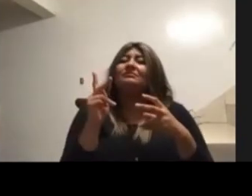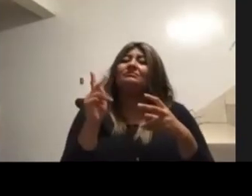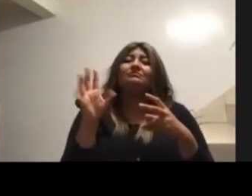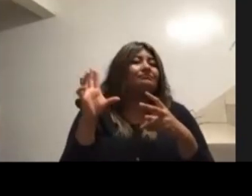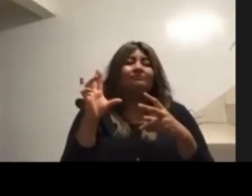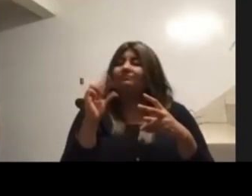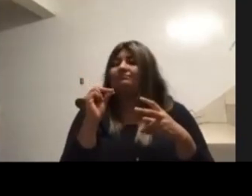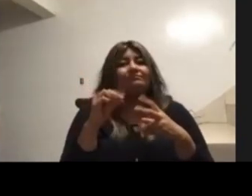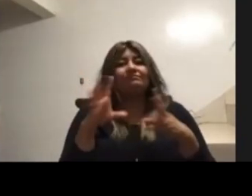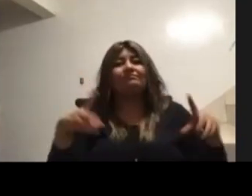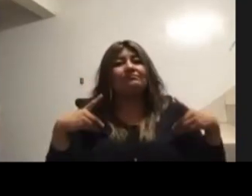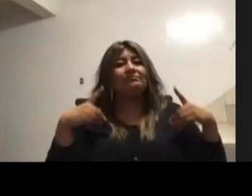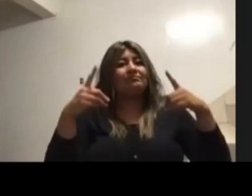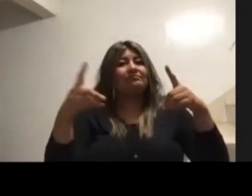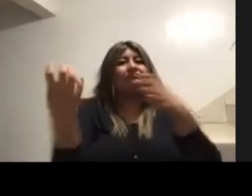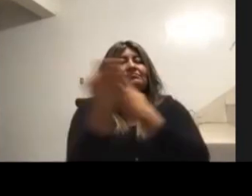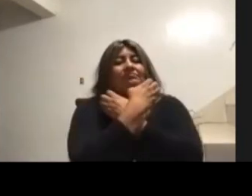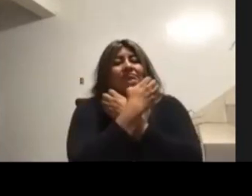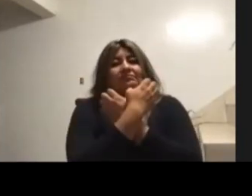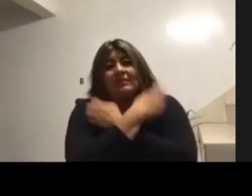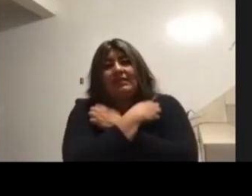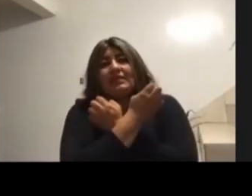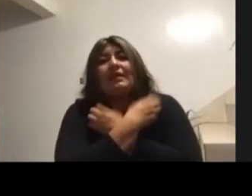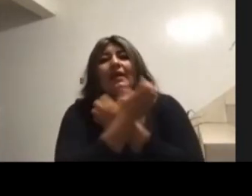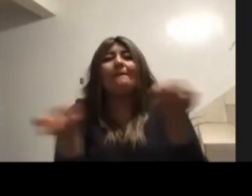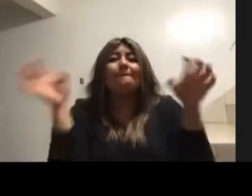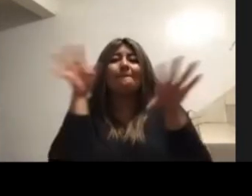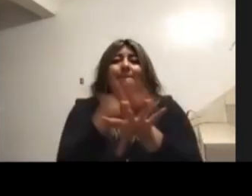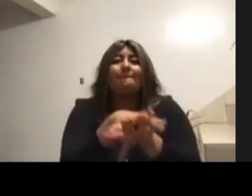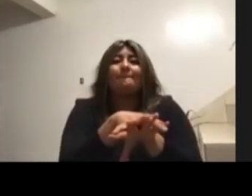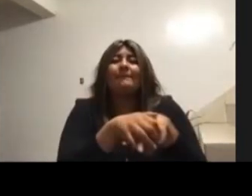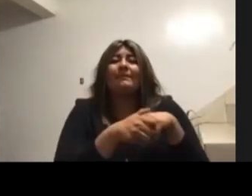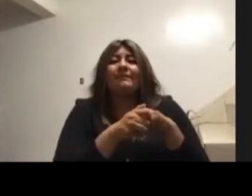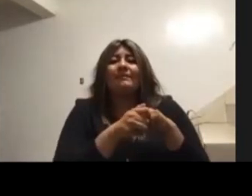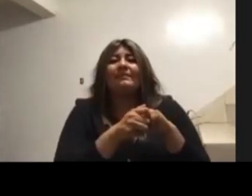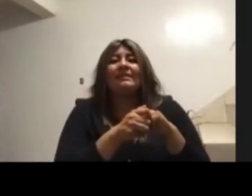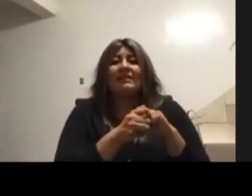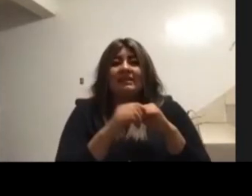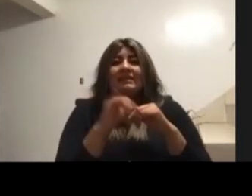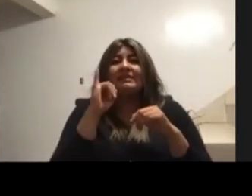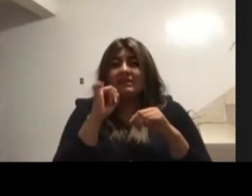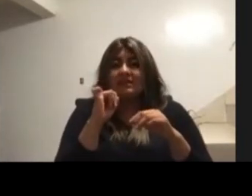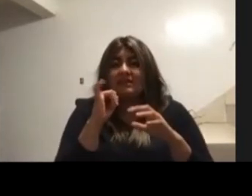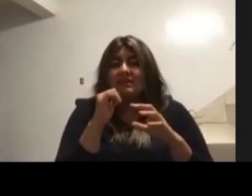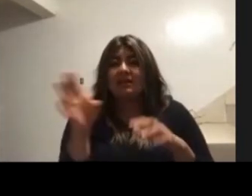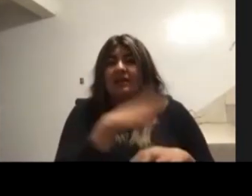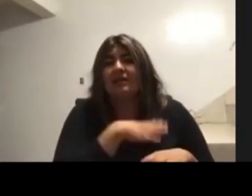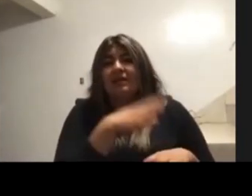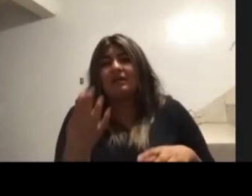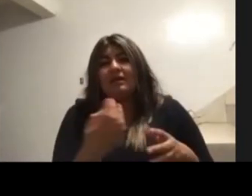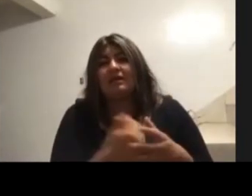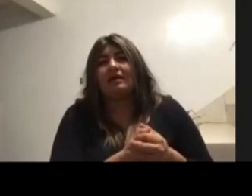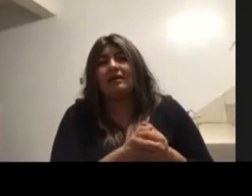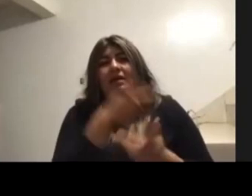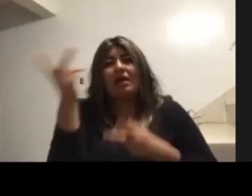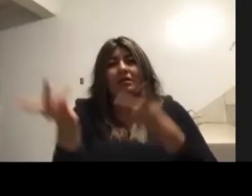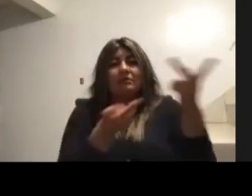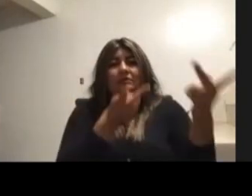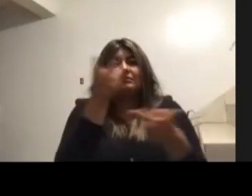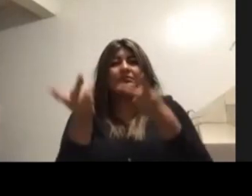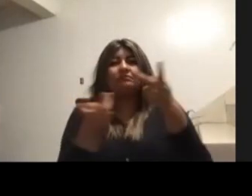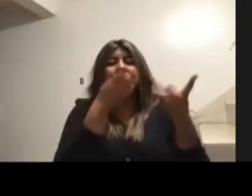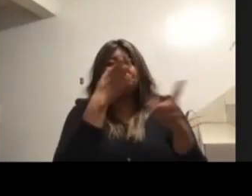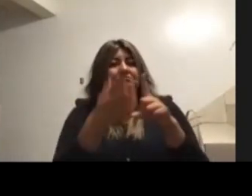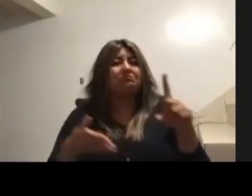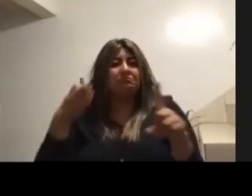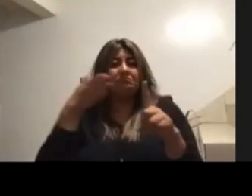esta educación inclusiva. Gaby, por favor, cerramos contigo. Sí. Bueno, me mandaste una pregunta, me voy a enfocar en ella y